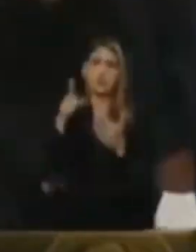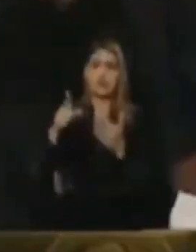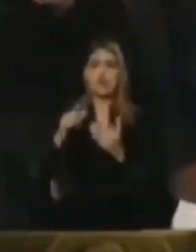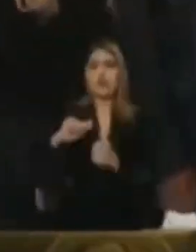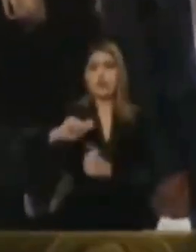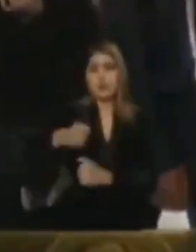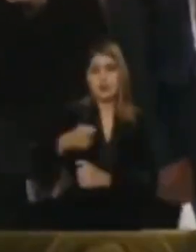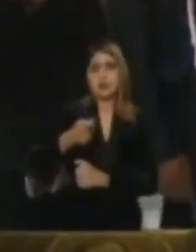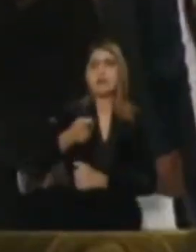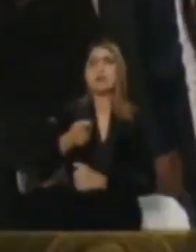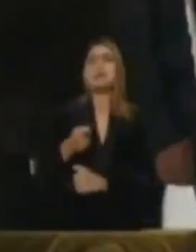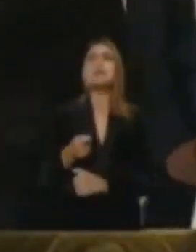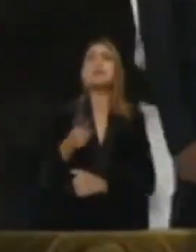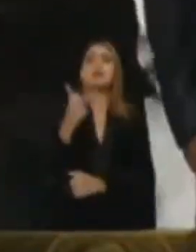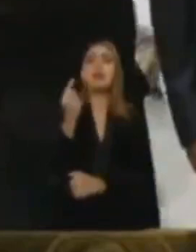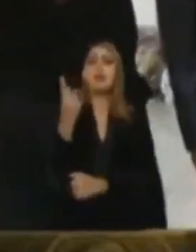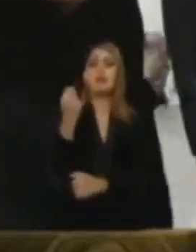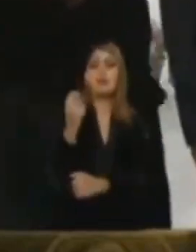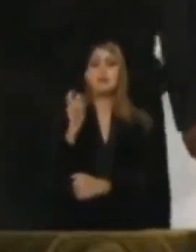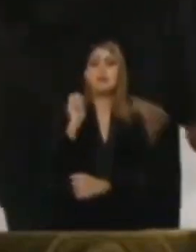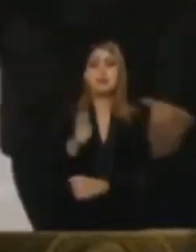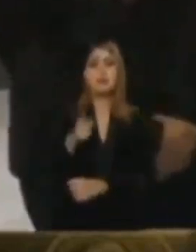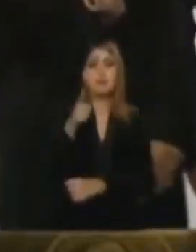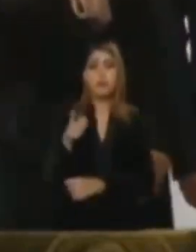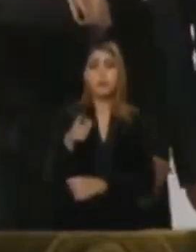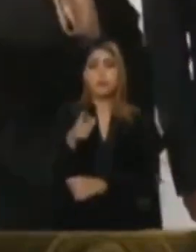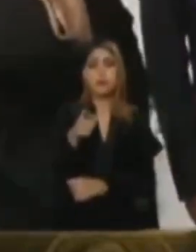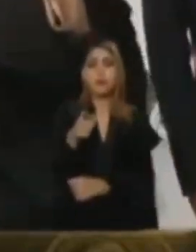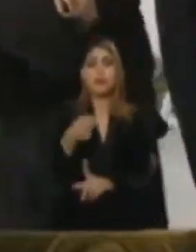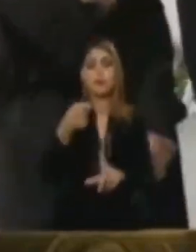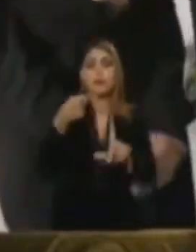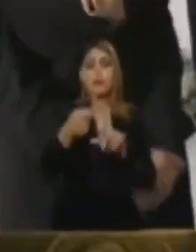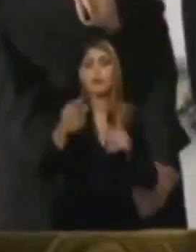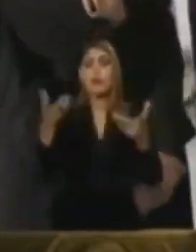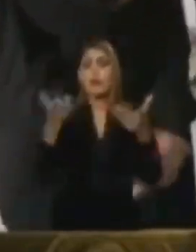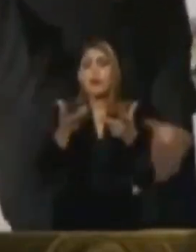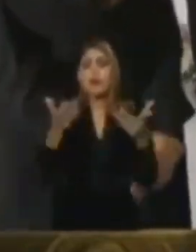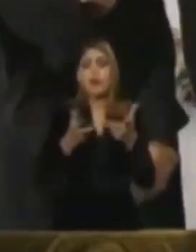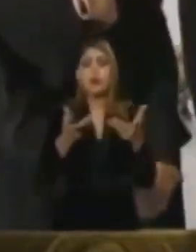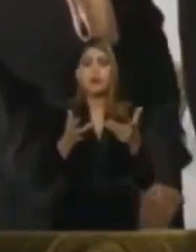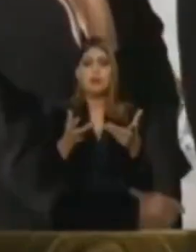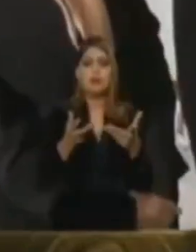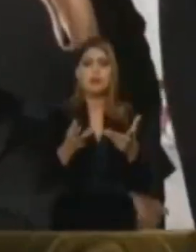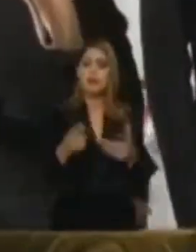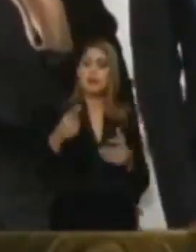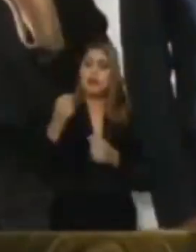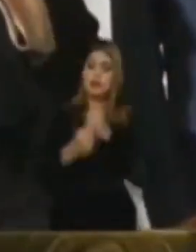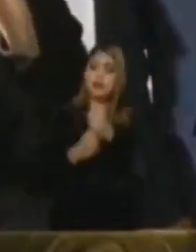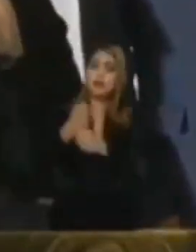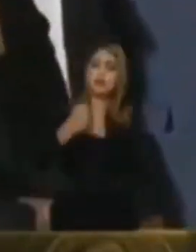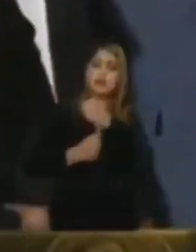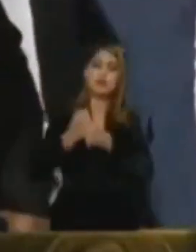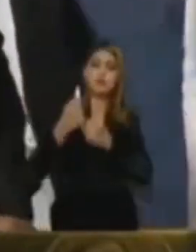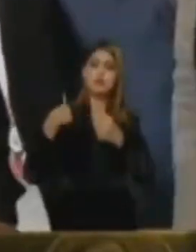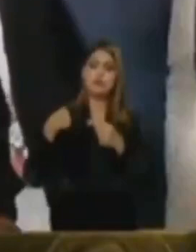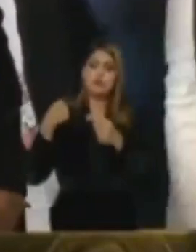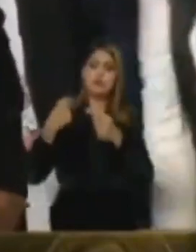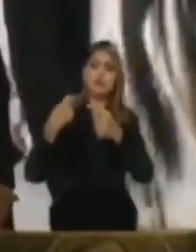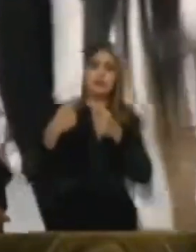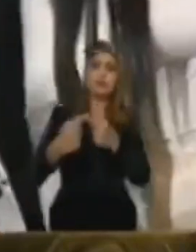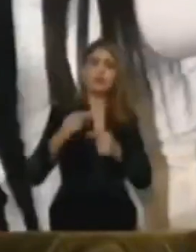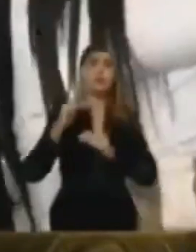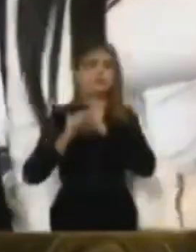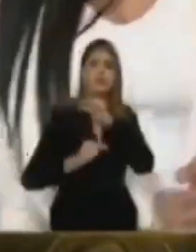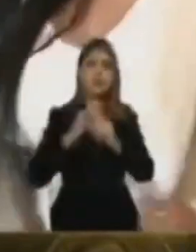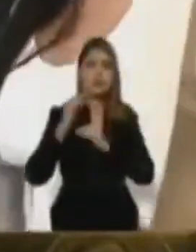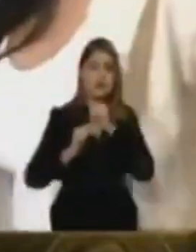y que pues, también parte fundamental de esta actividad que en los últimos años ha ido trascendiendo poco a